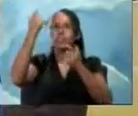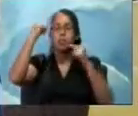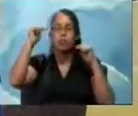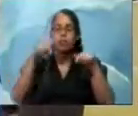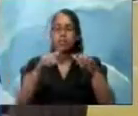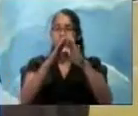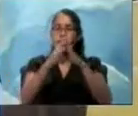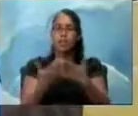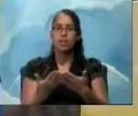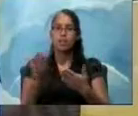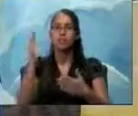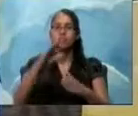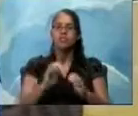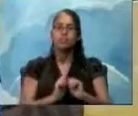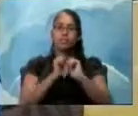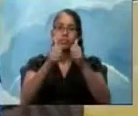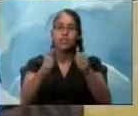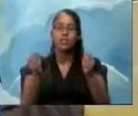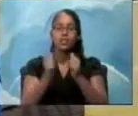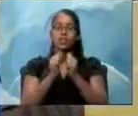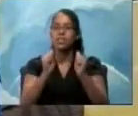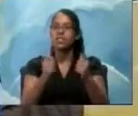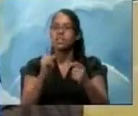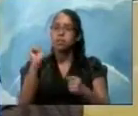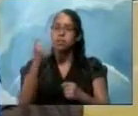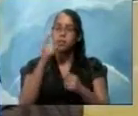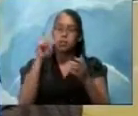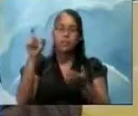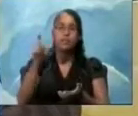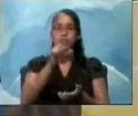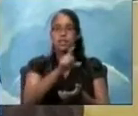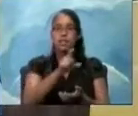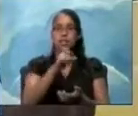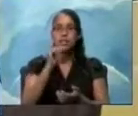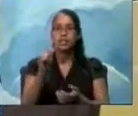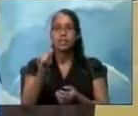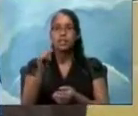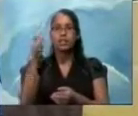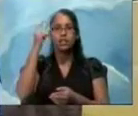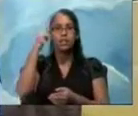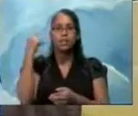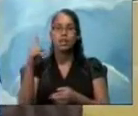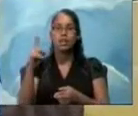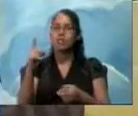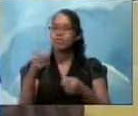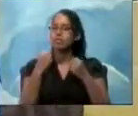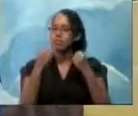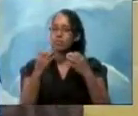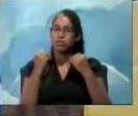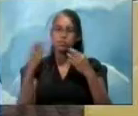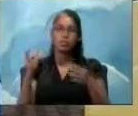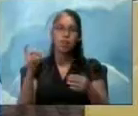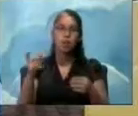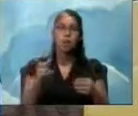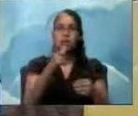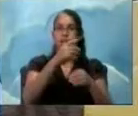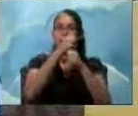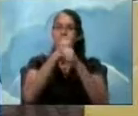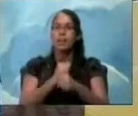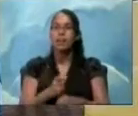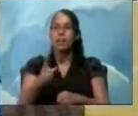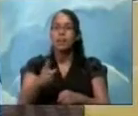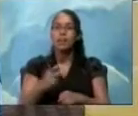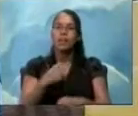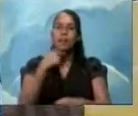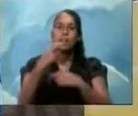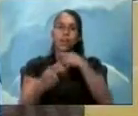Estamos comenzando, Dios mío, con esta primera enseñanza, y sé que hay cantidad de personas esperando la voz